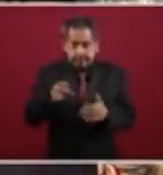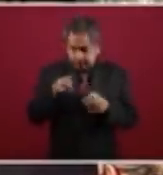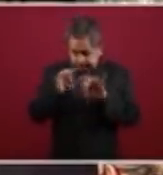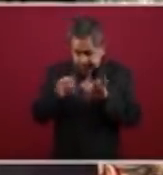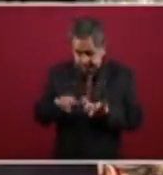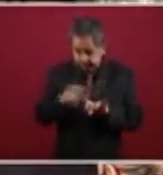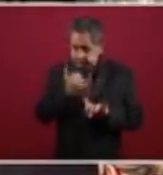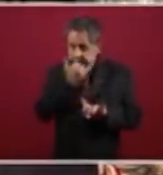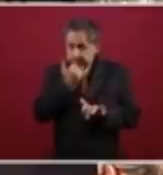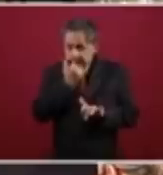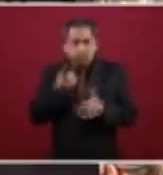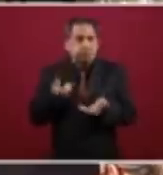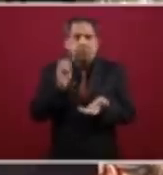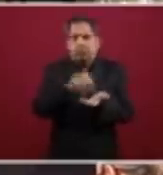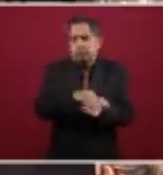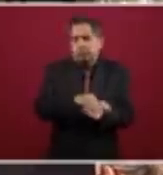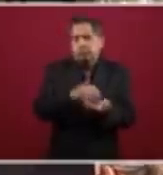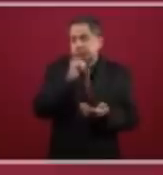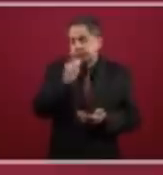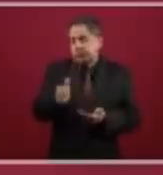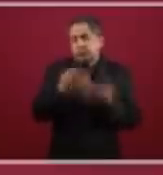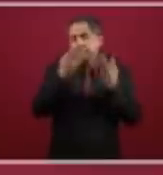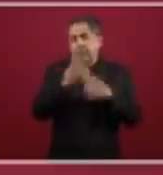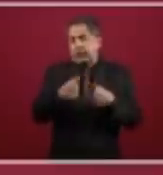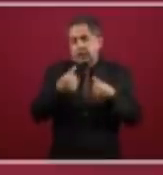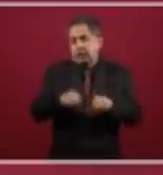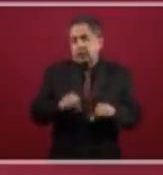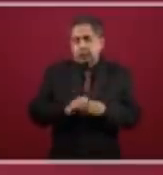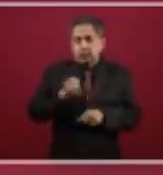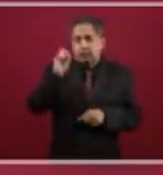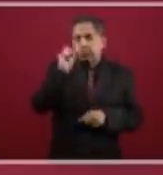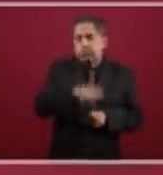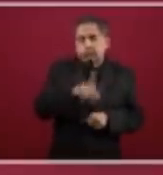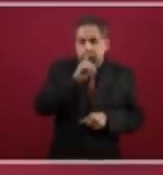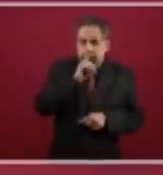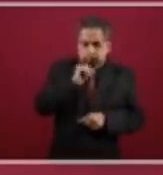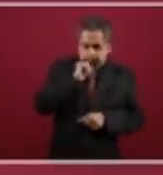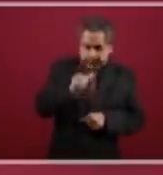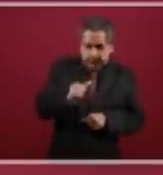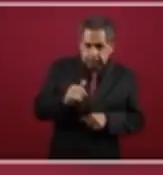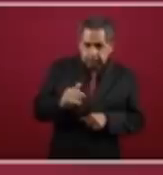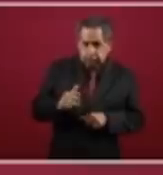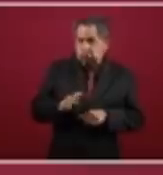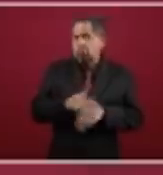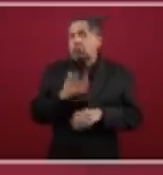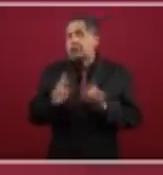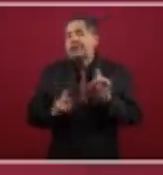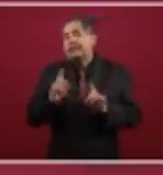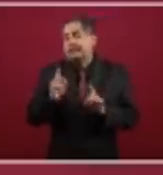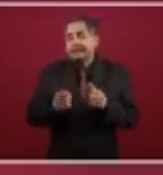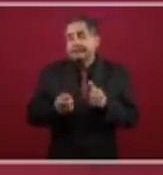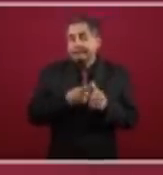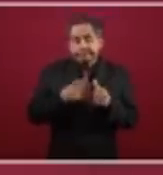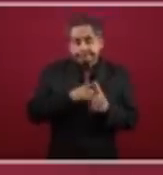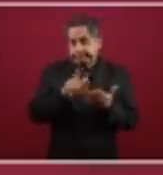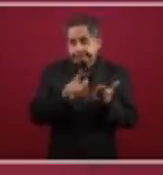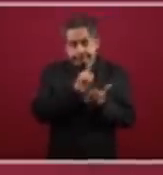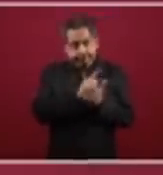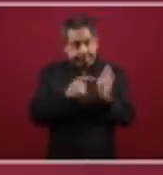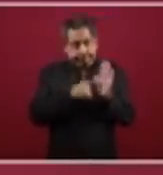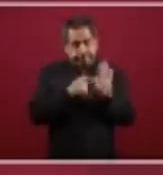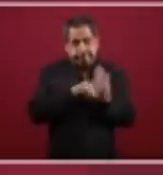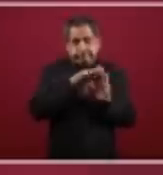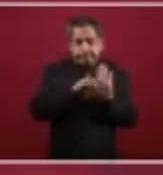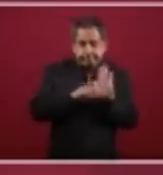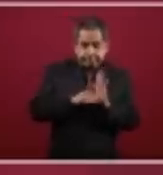error, el banco no abre la cuenta porque pues, está sujeto a las leyes y tiene